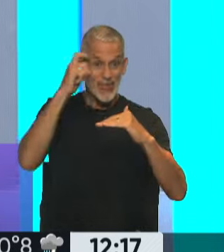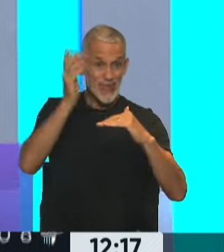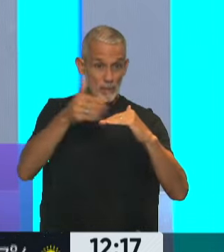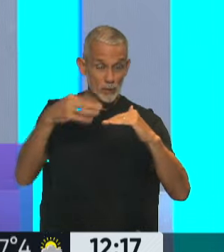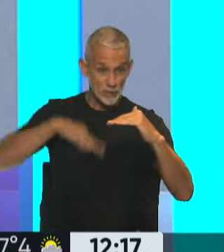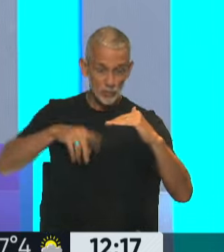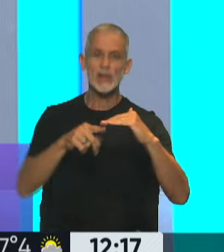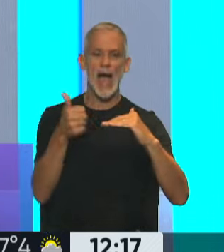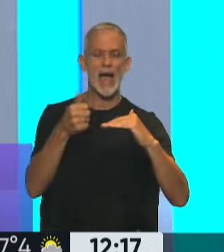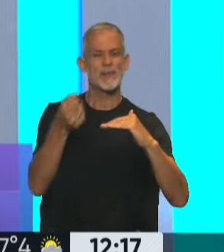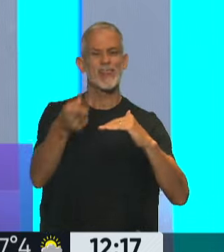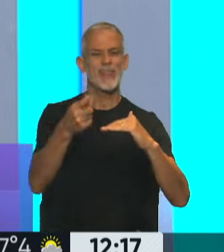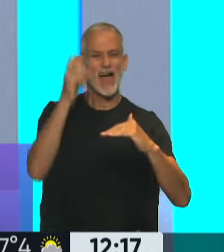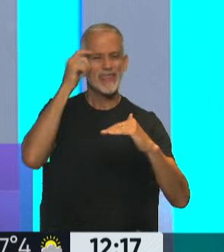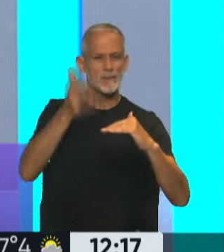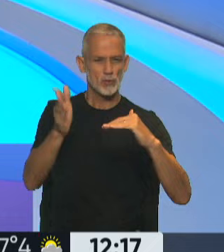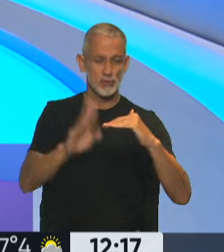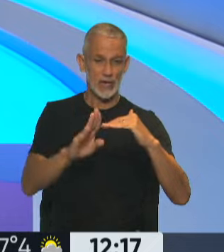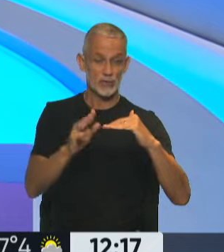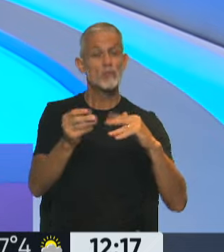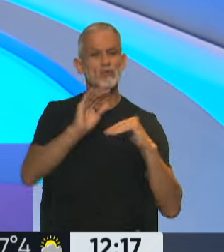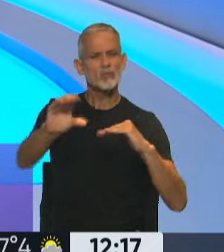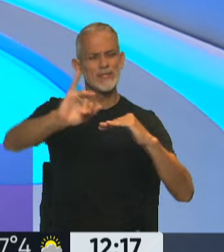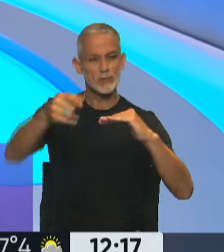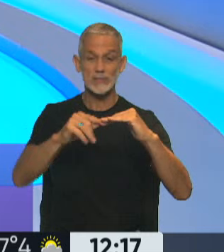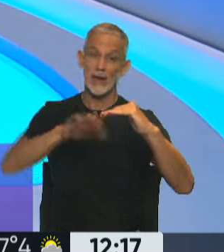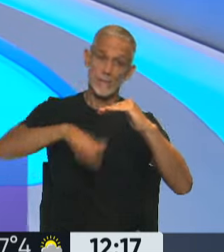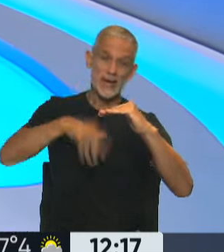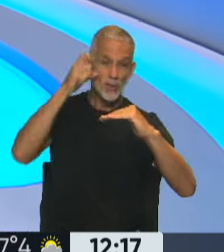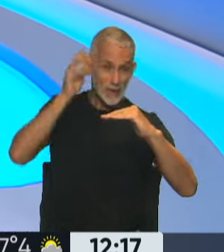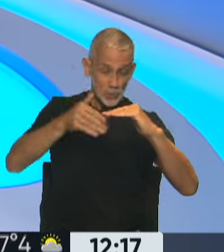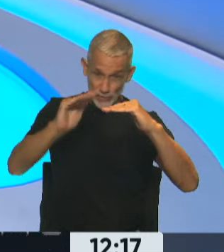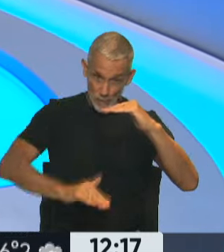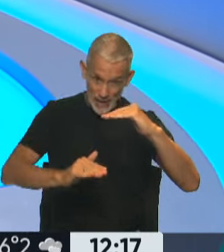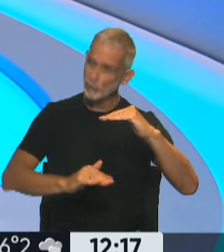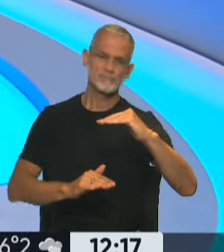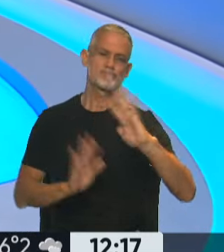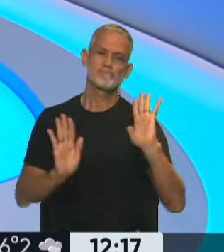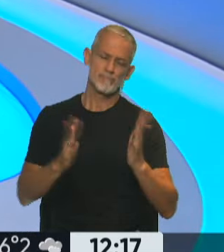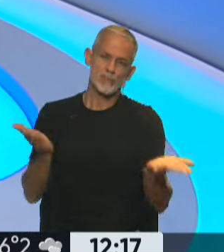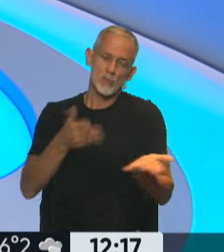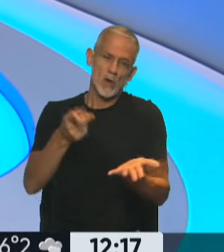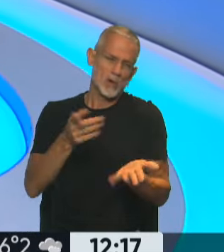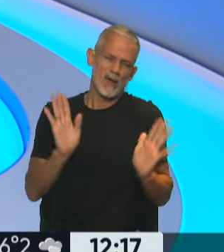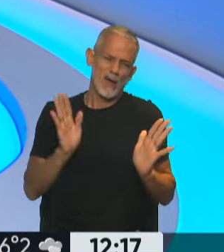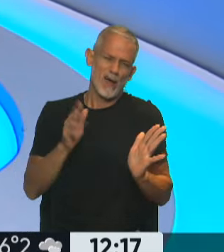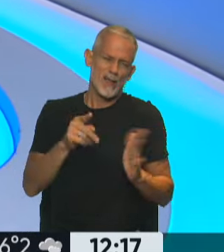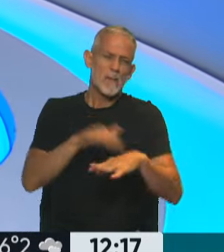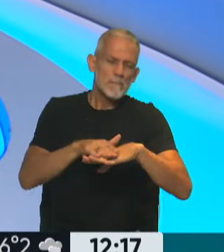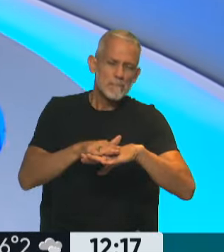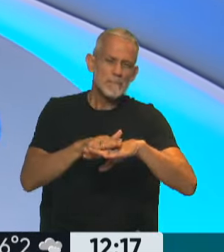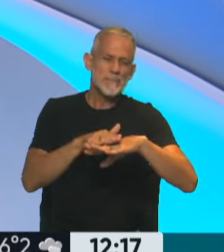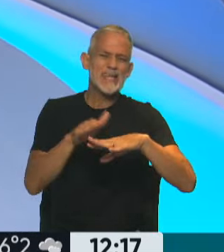bueno, tiene acceso al subsidio. Si da por debajo del 10%, quiere decir que tiene menos incidencia la canasta